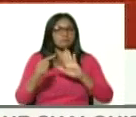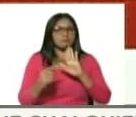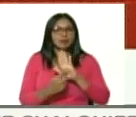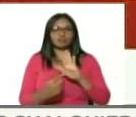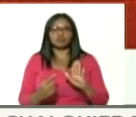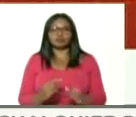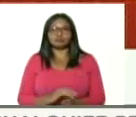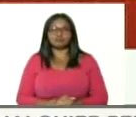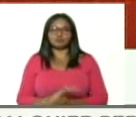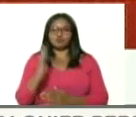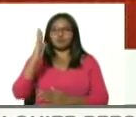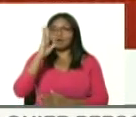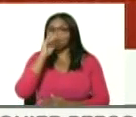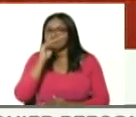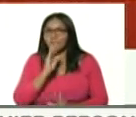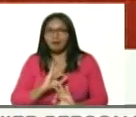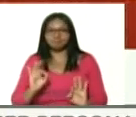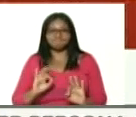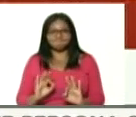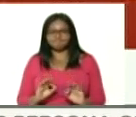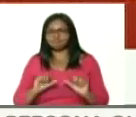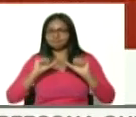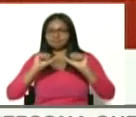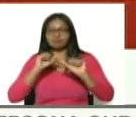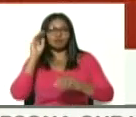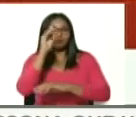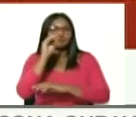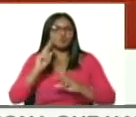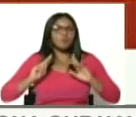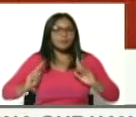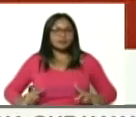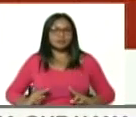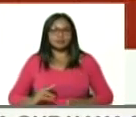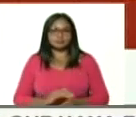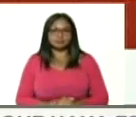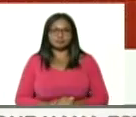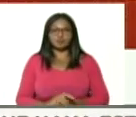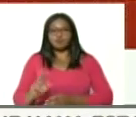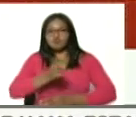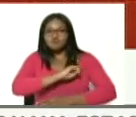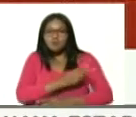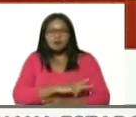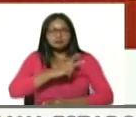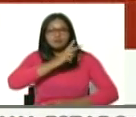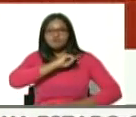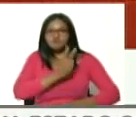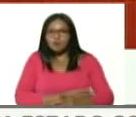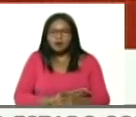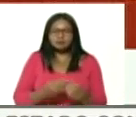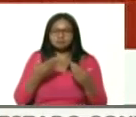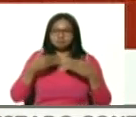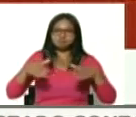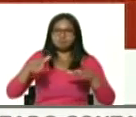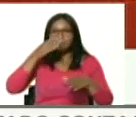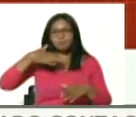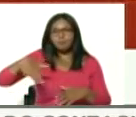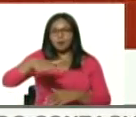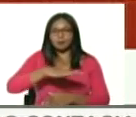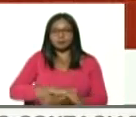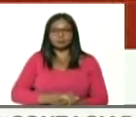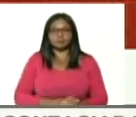dudas. Será el futuro de la humanidad. Poder, poder, poder popular, como dice la